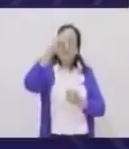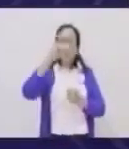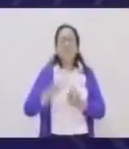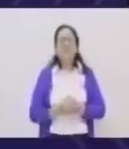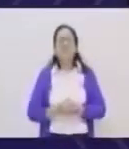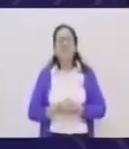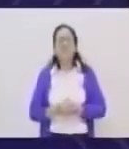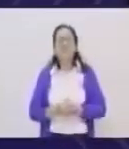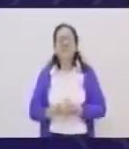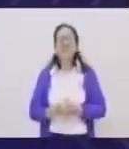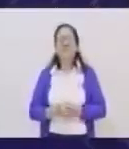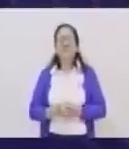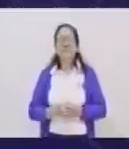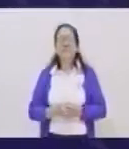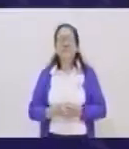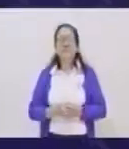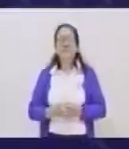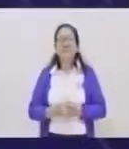con 57